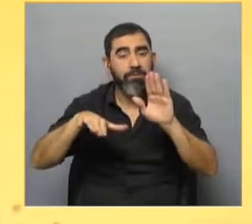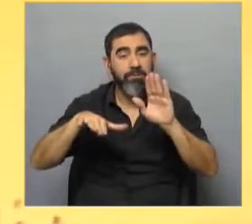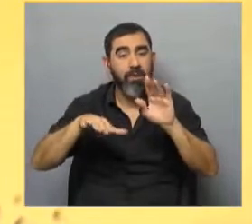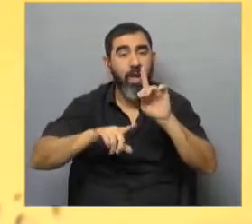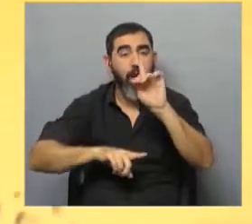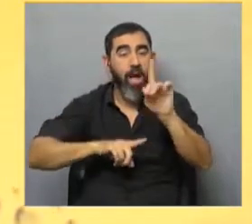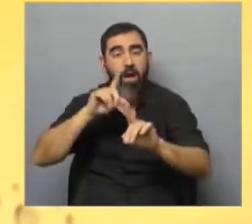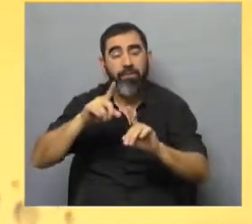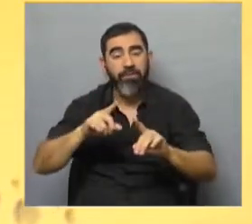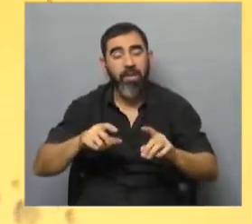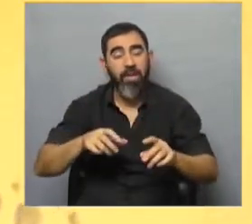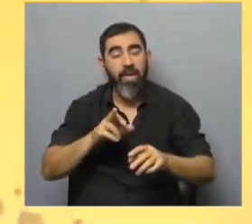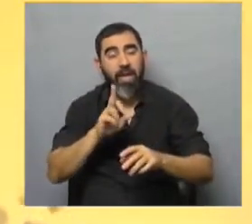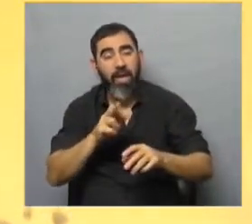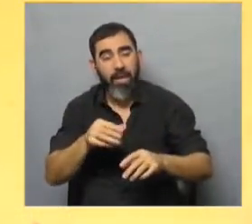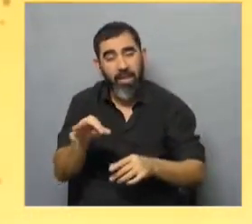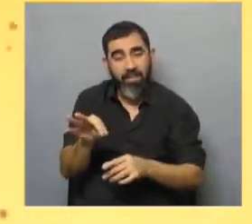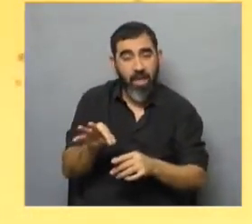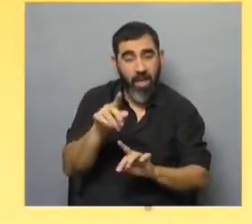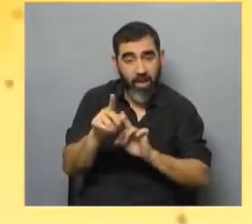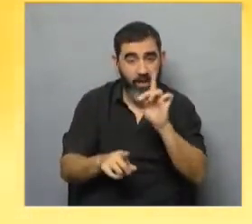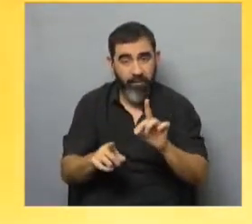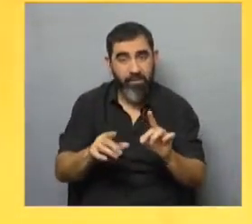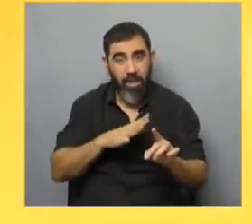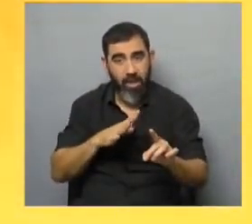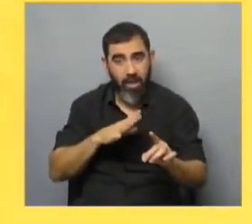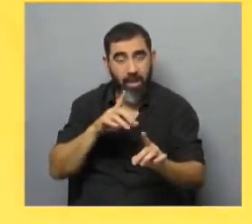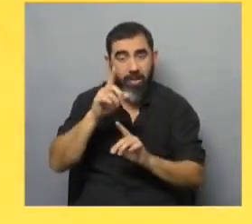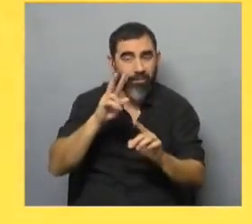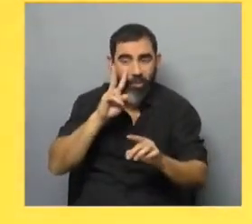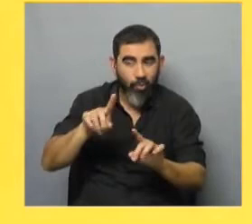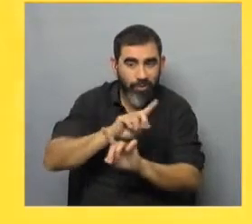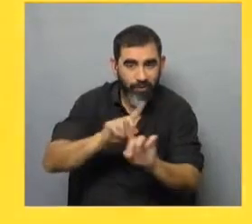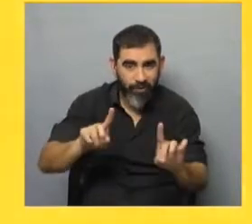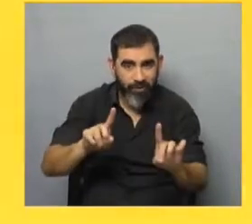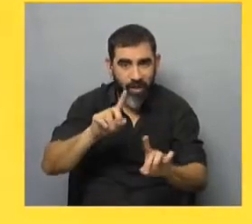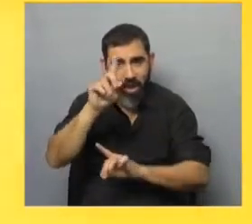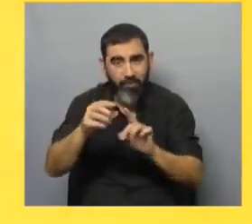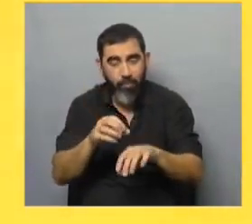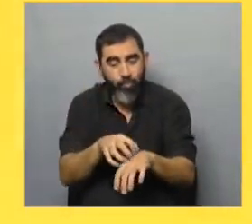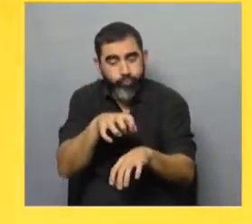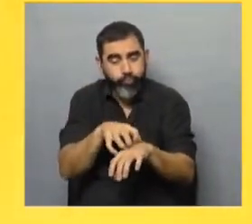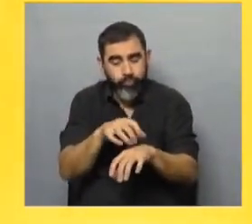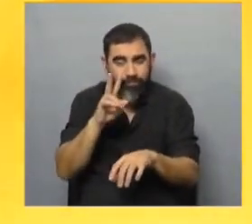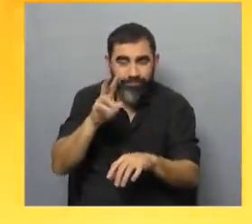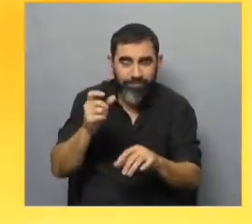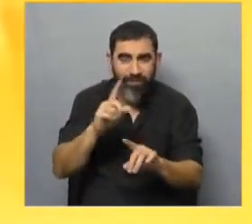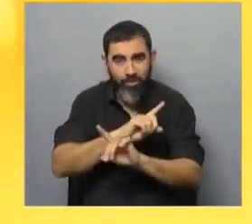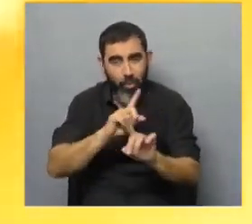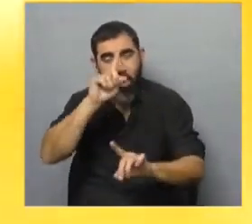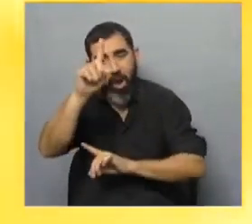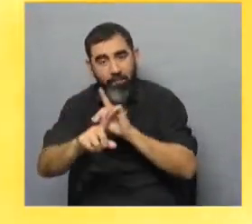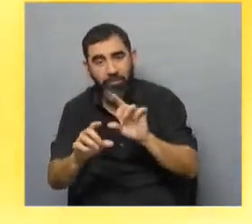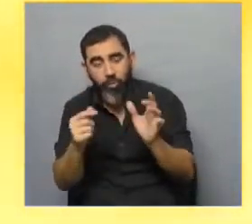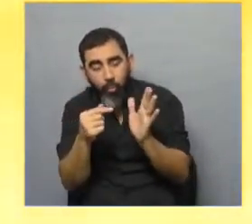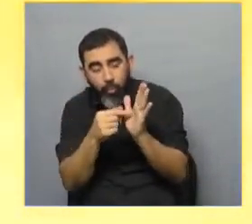de zona genital, y entonces eso no es tan manifiesto y a veces no es una erupción masiva o diseminada,